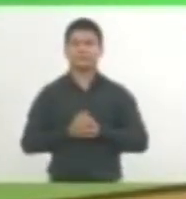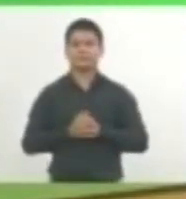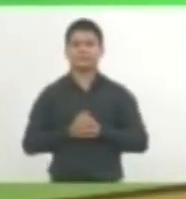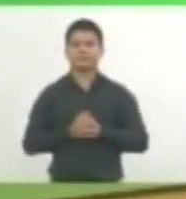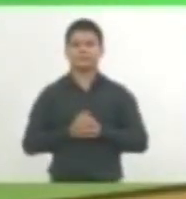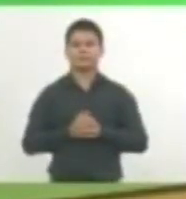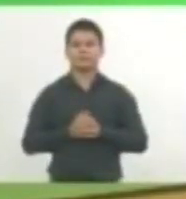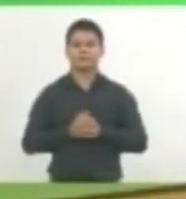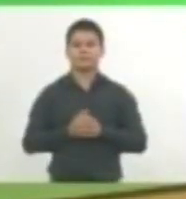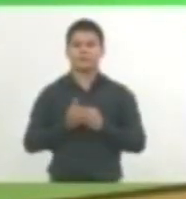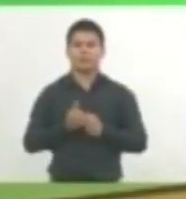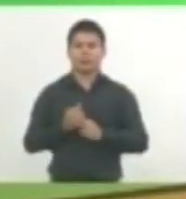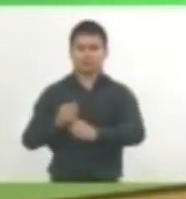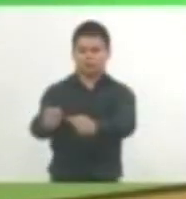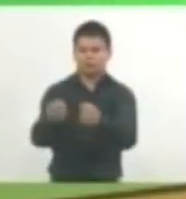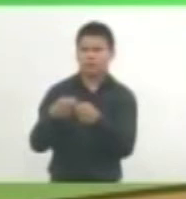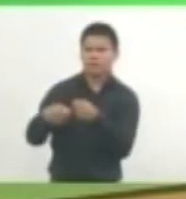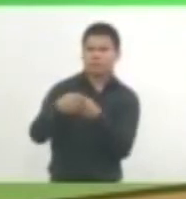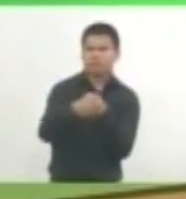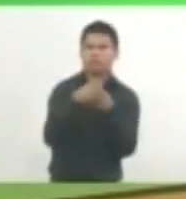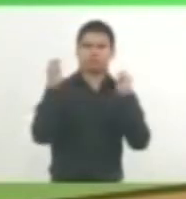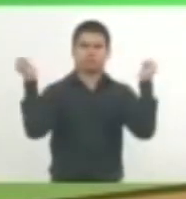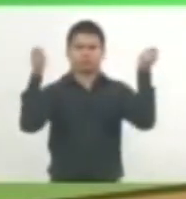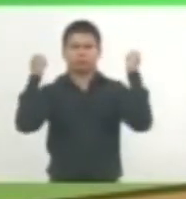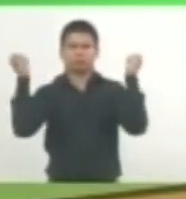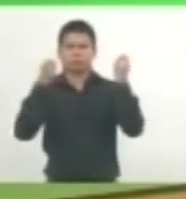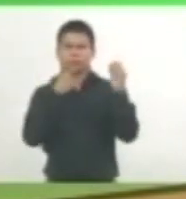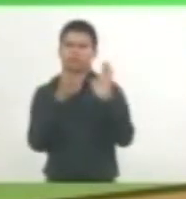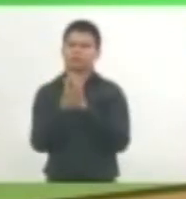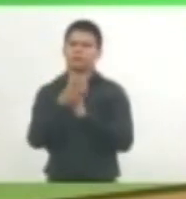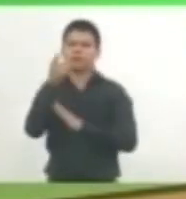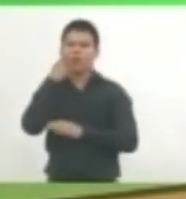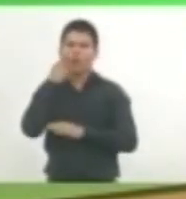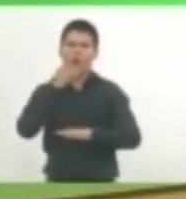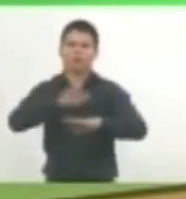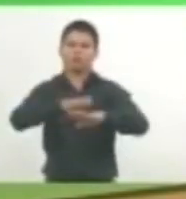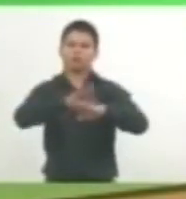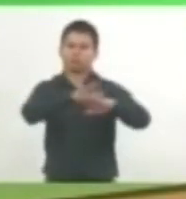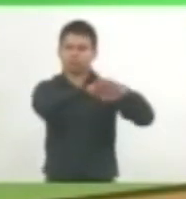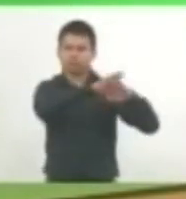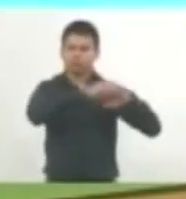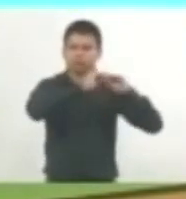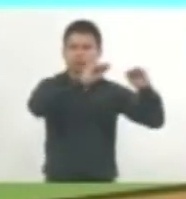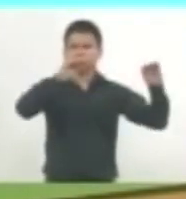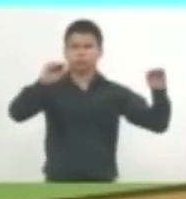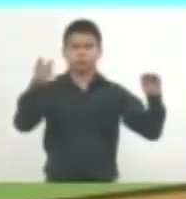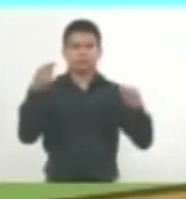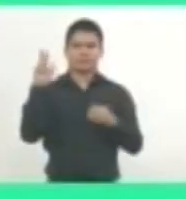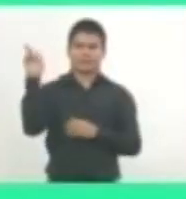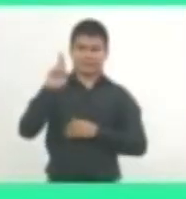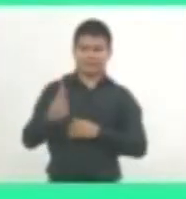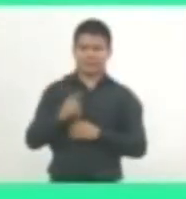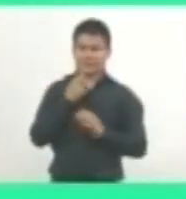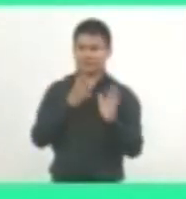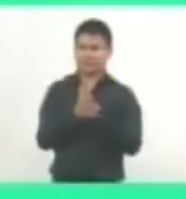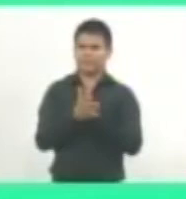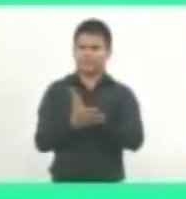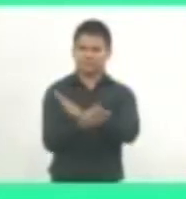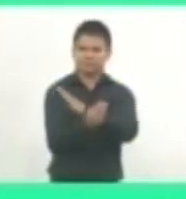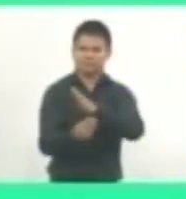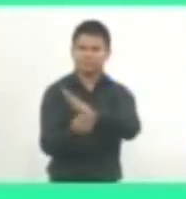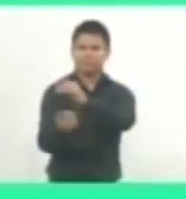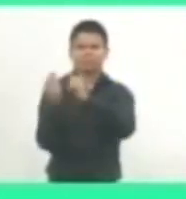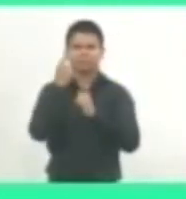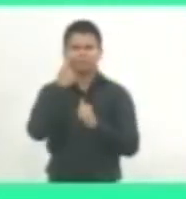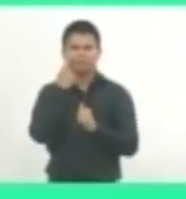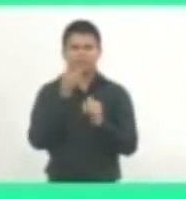panfletos denuncian al alcalde y a varios funcionarios de la administración municipal de Aguachica en el sur del Cesar. La aparición de un pasquín